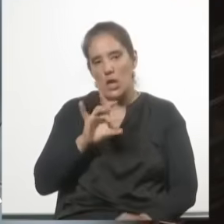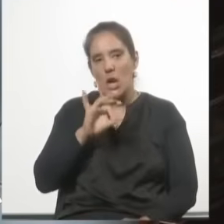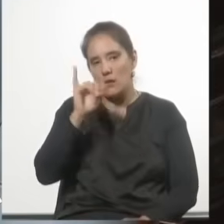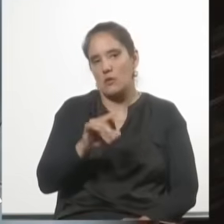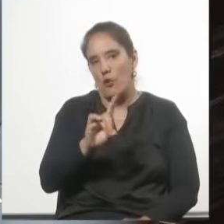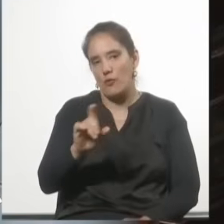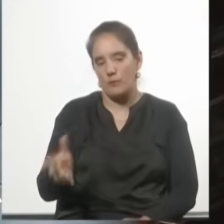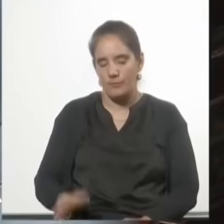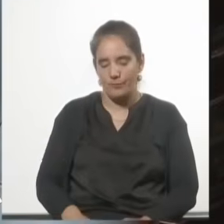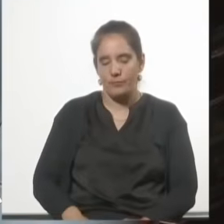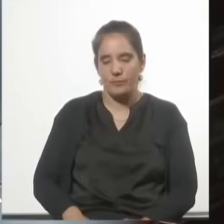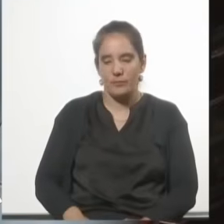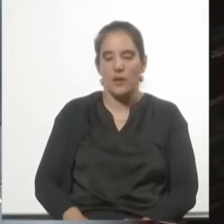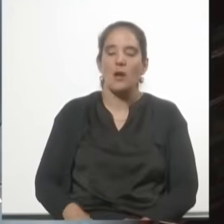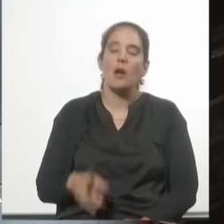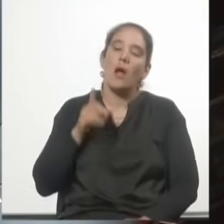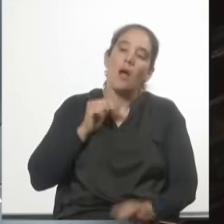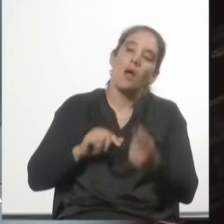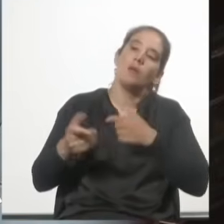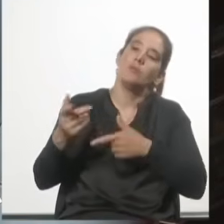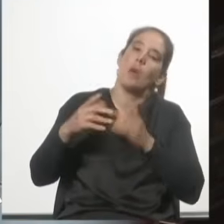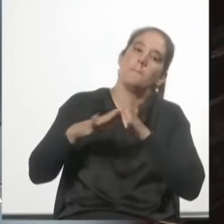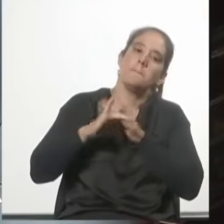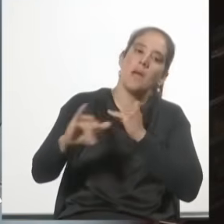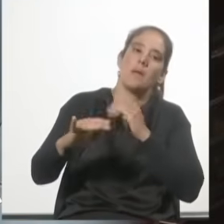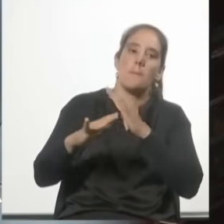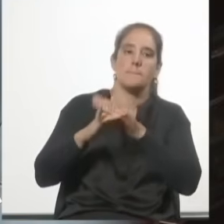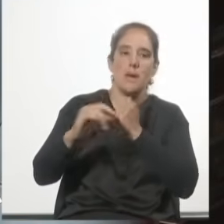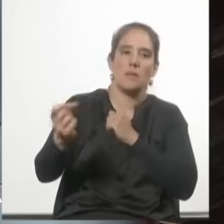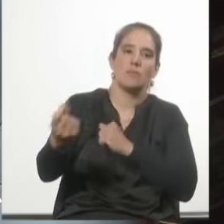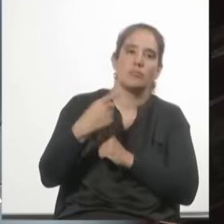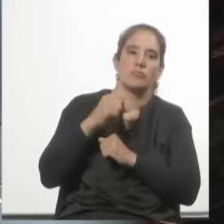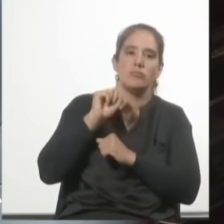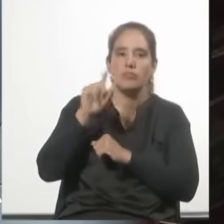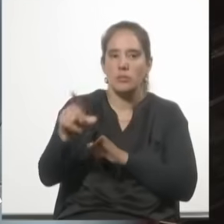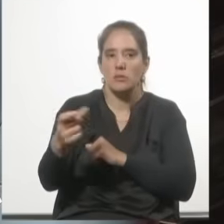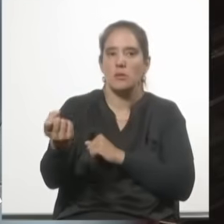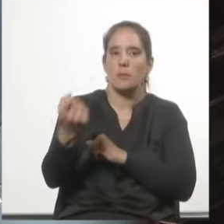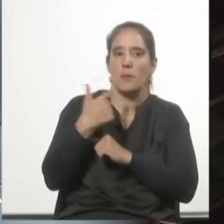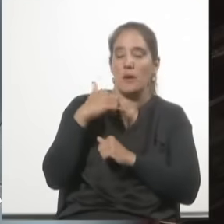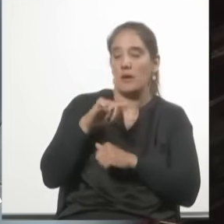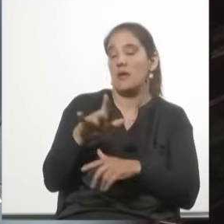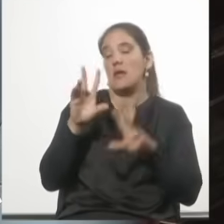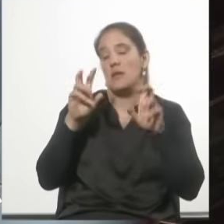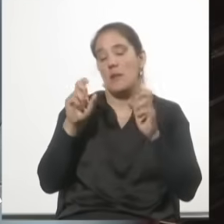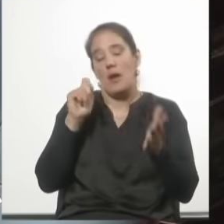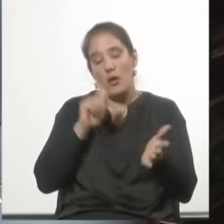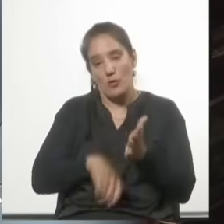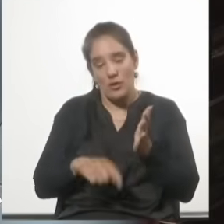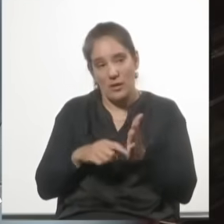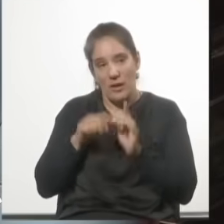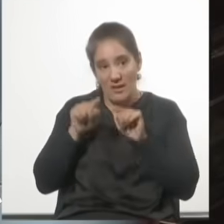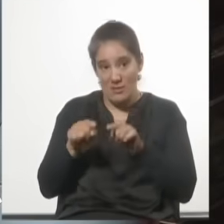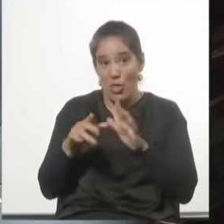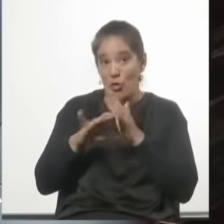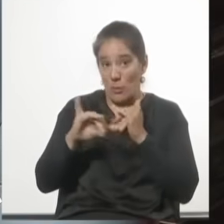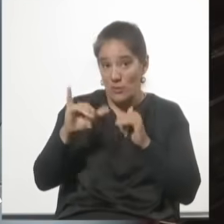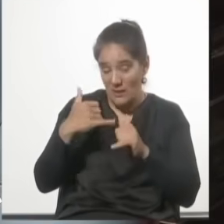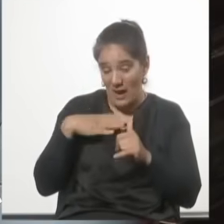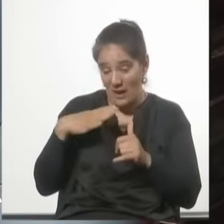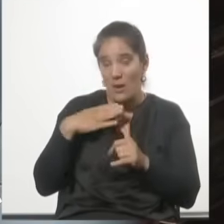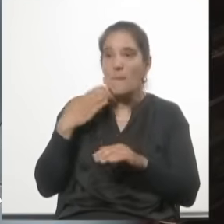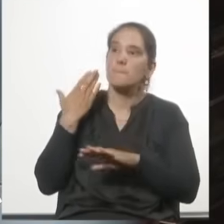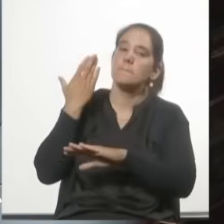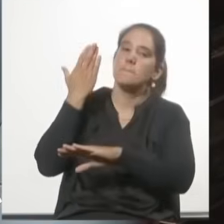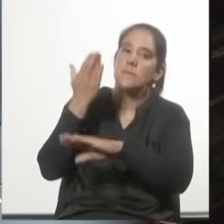Tanto es así que muchos de dichos intercambios vía correo electrónico de gran relevancia en el marco contractual debieron ser solicitados al